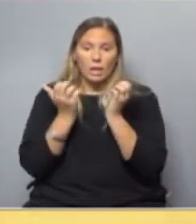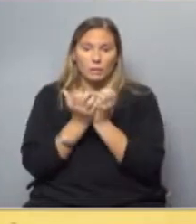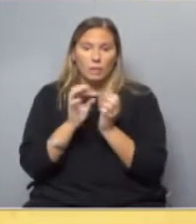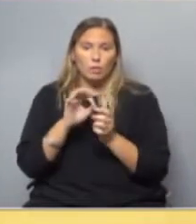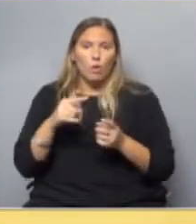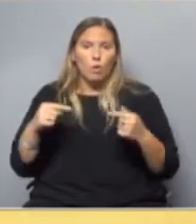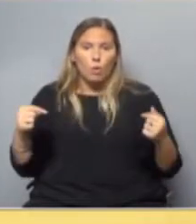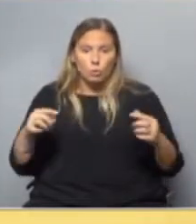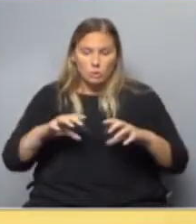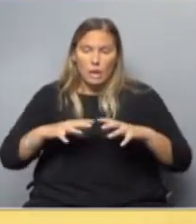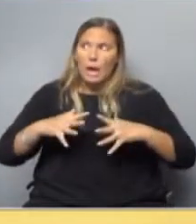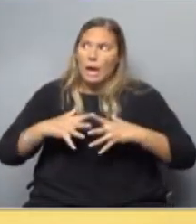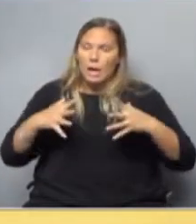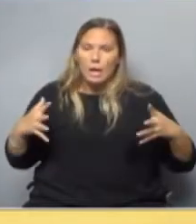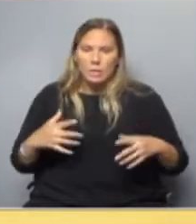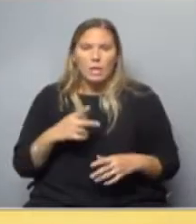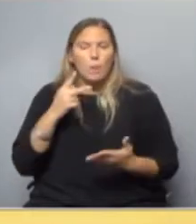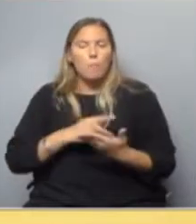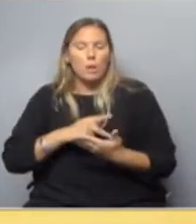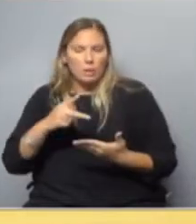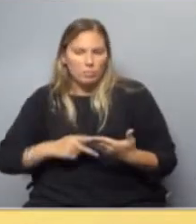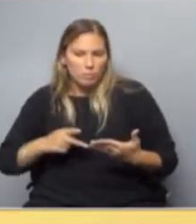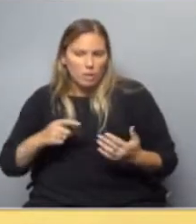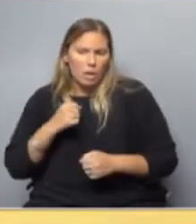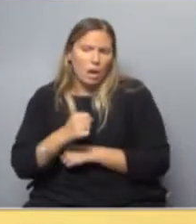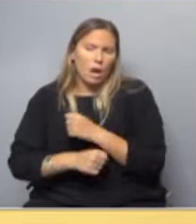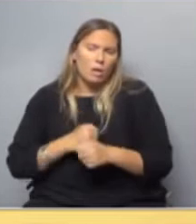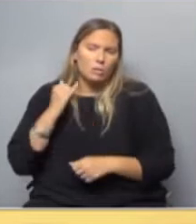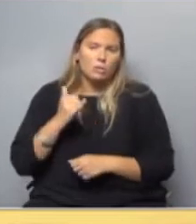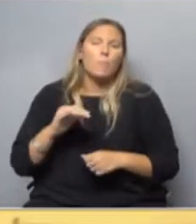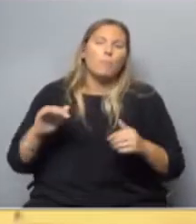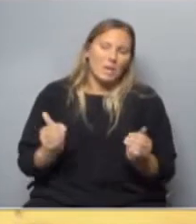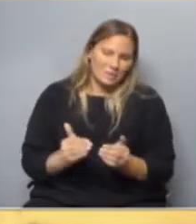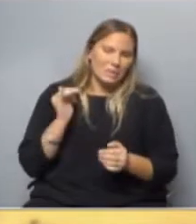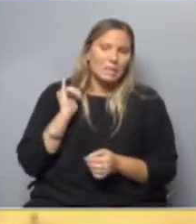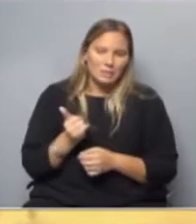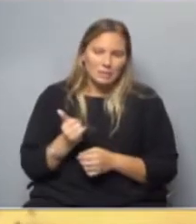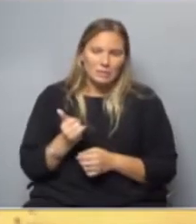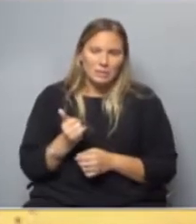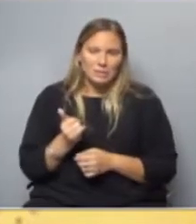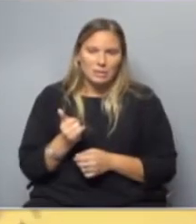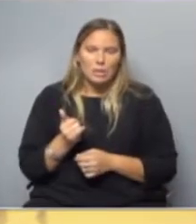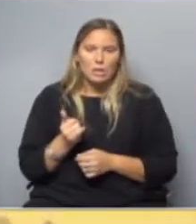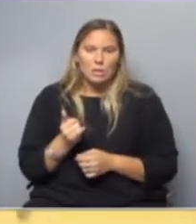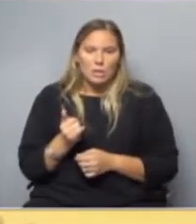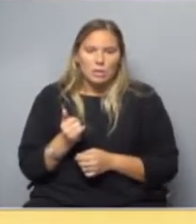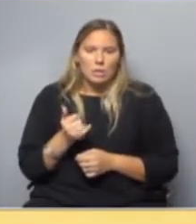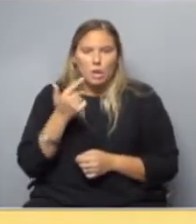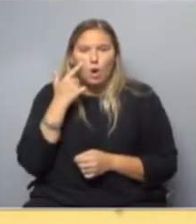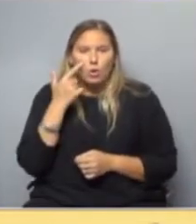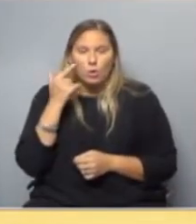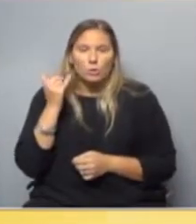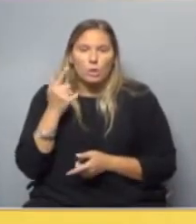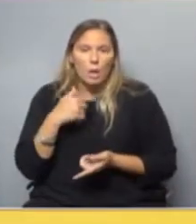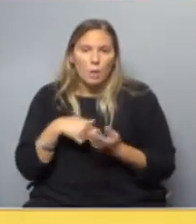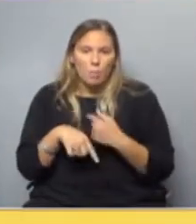estructuras modulares se han planificado durante mucho tiempo a menor escala, y es algo que se conoce bastante,